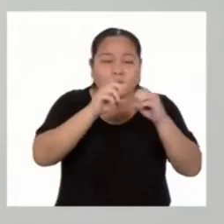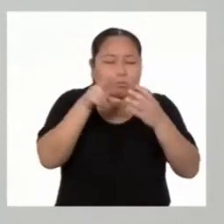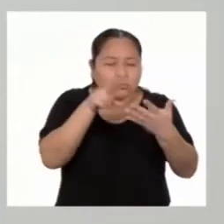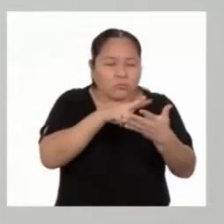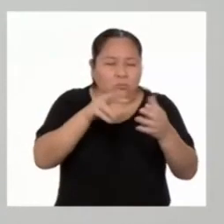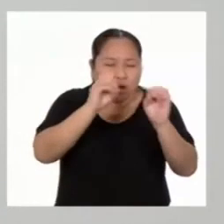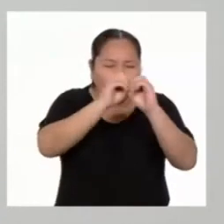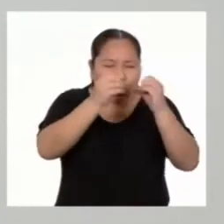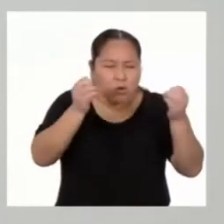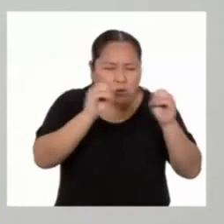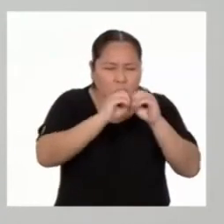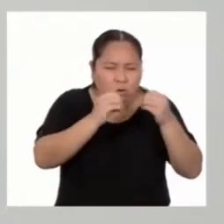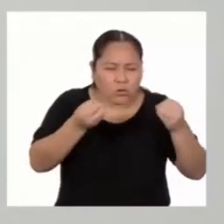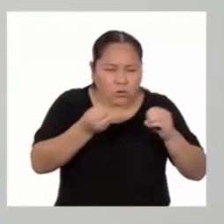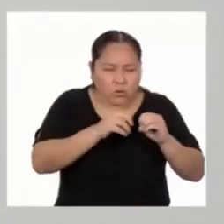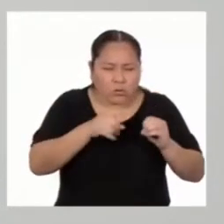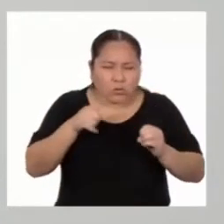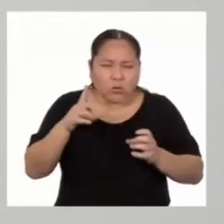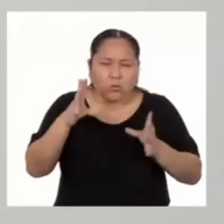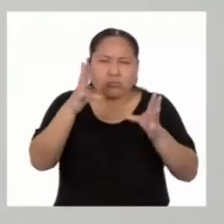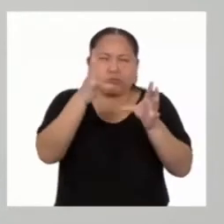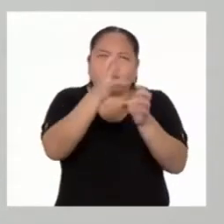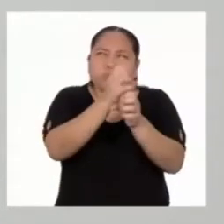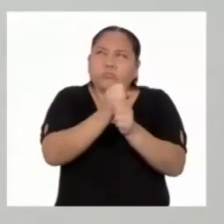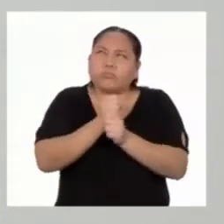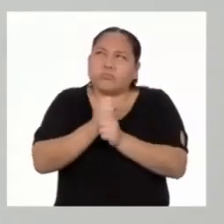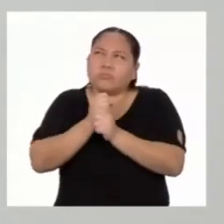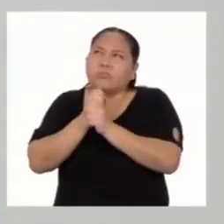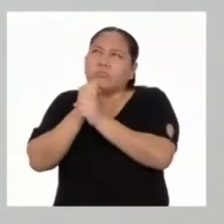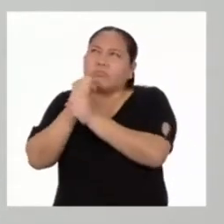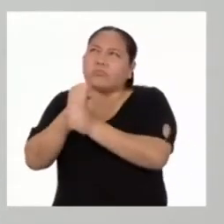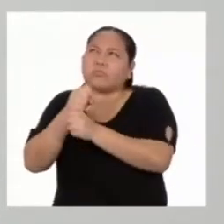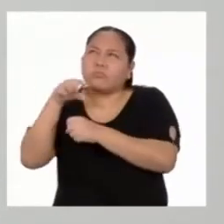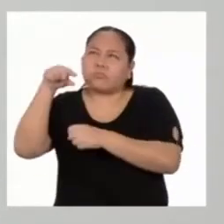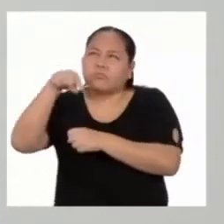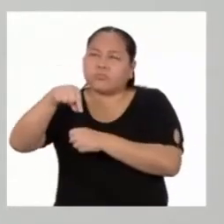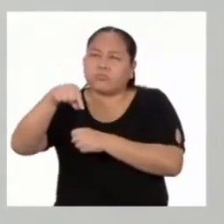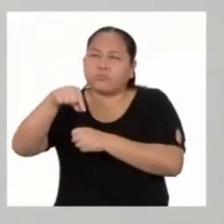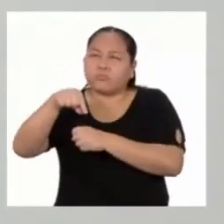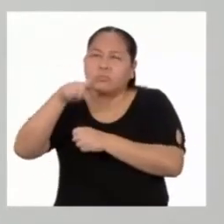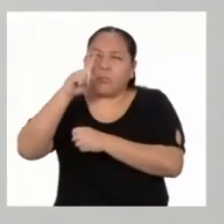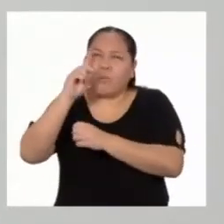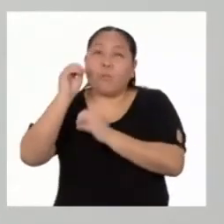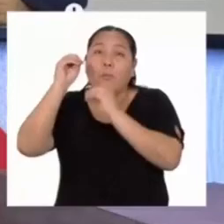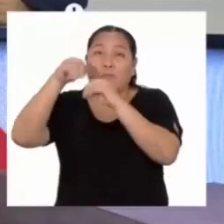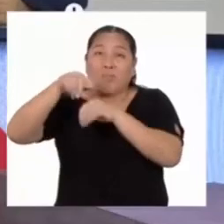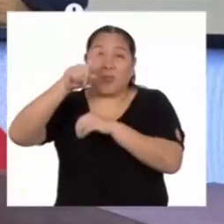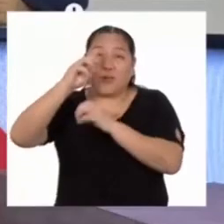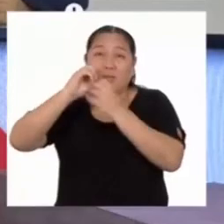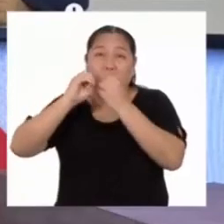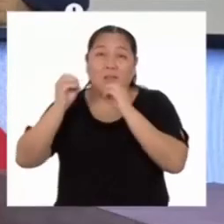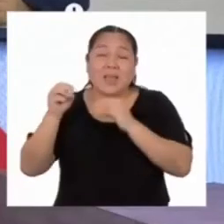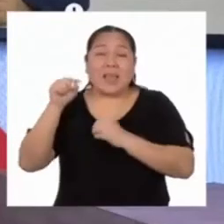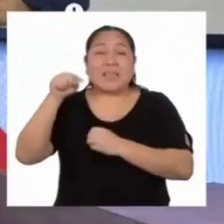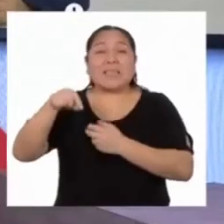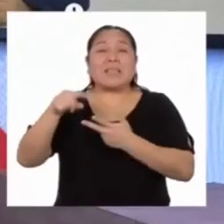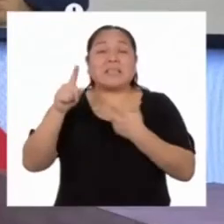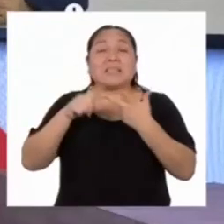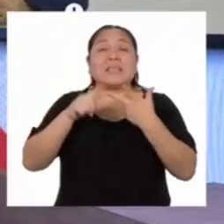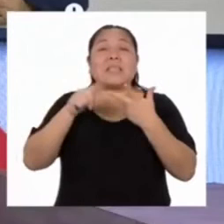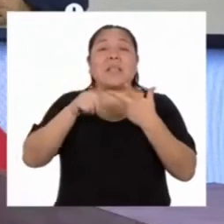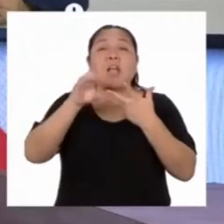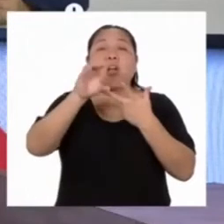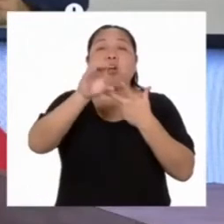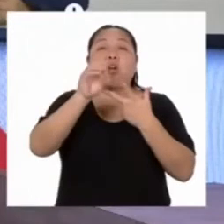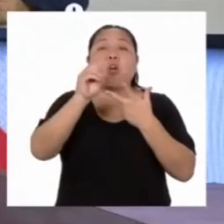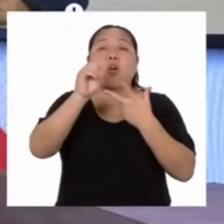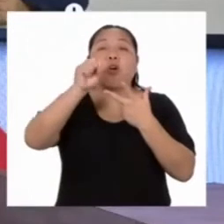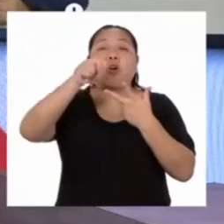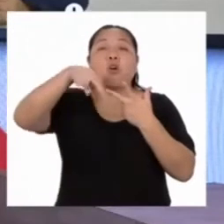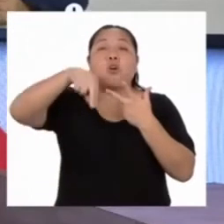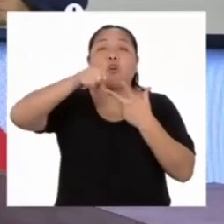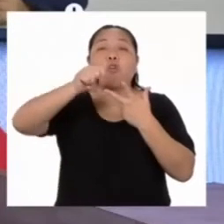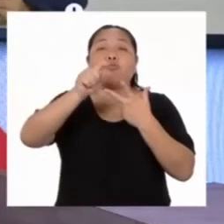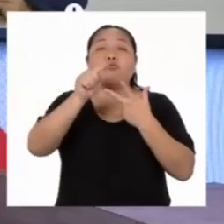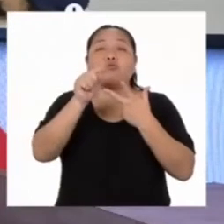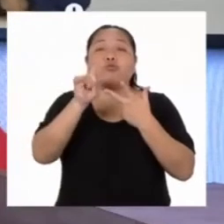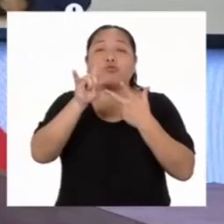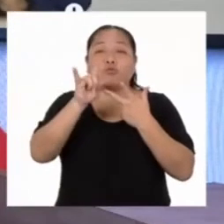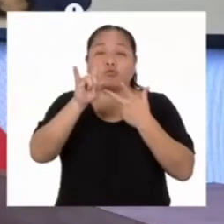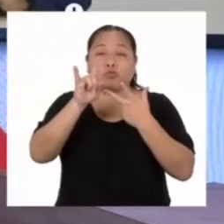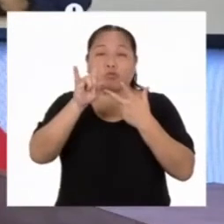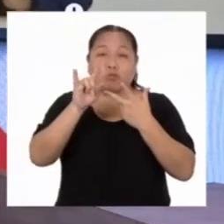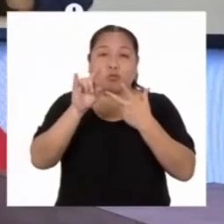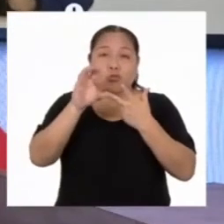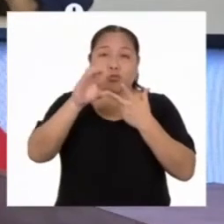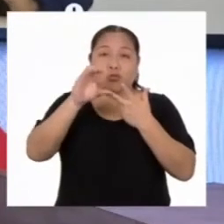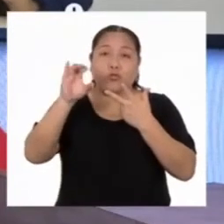sola, estás aplicando la técnica de construcción, que consiste en reemplazar